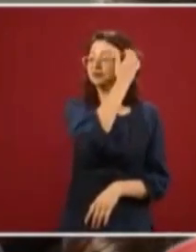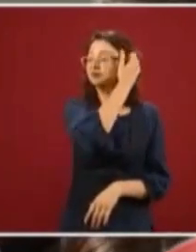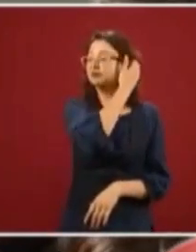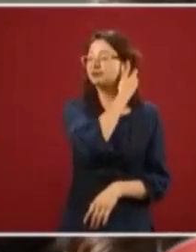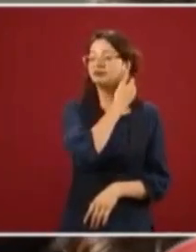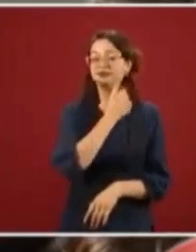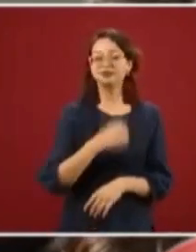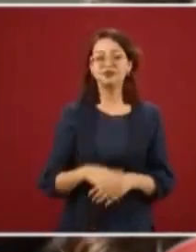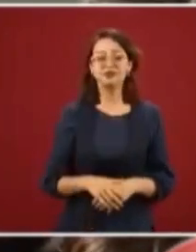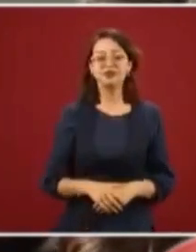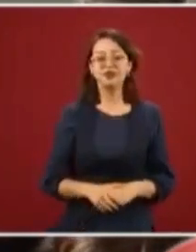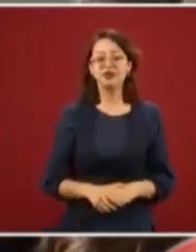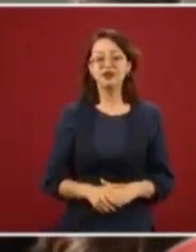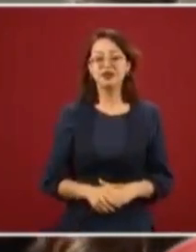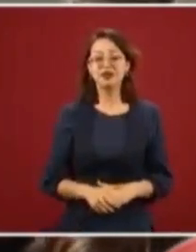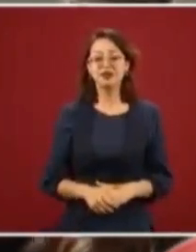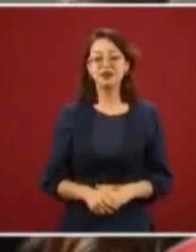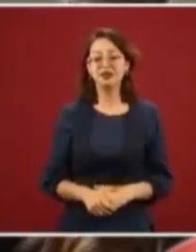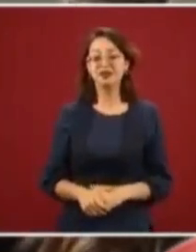arzobispo